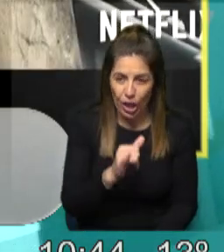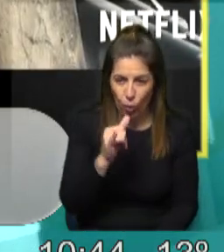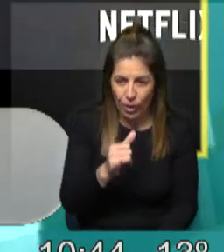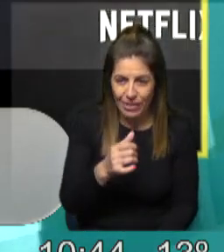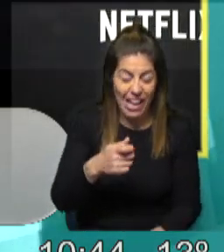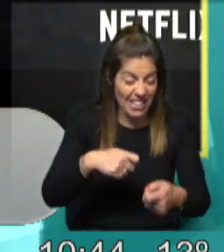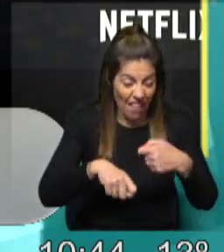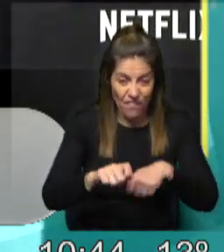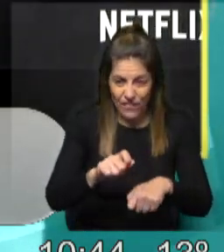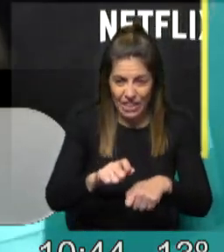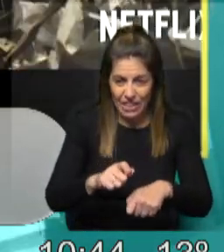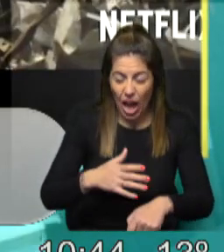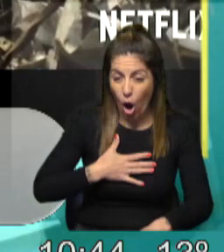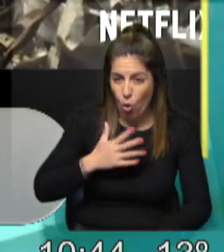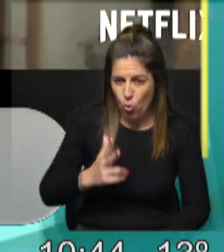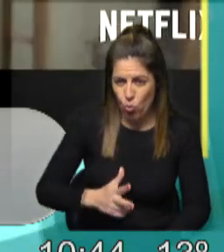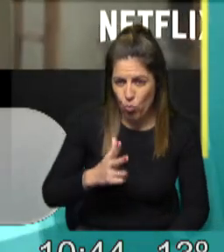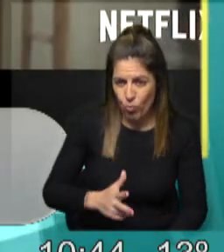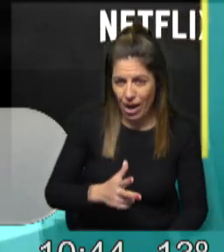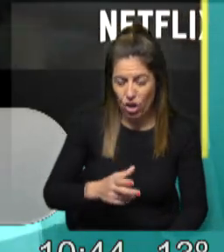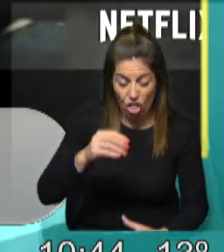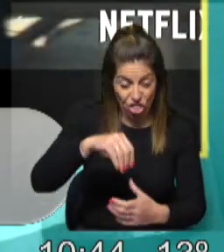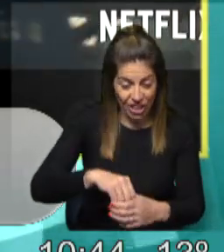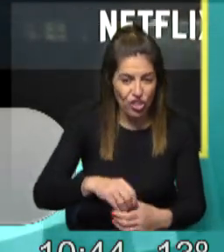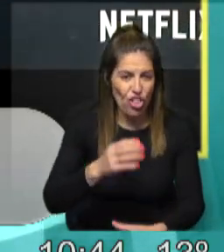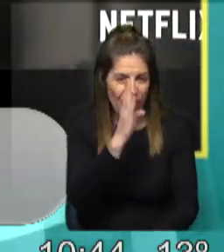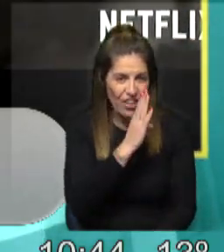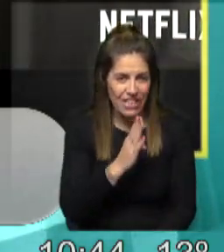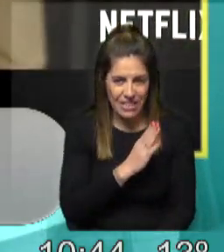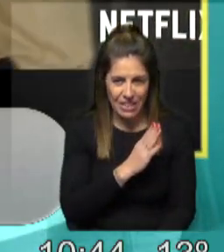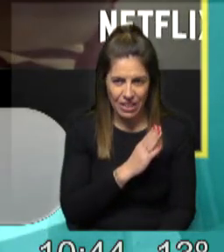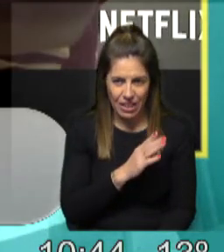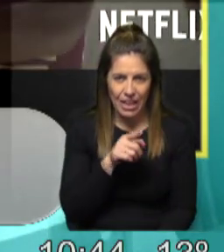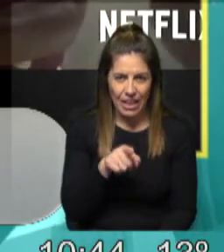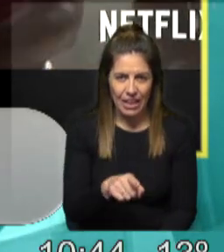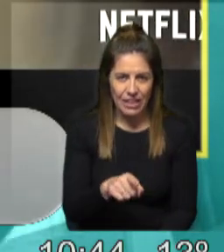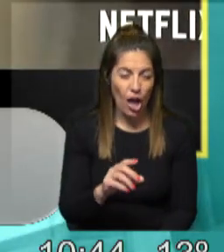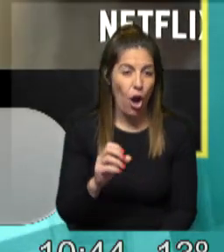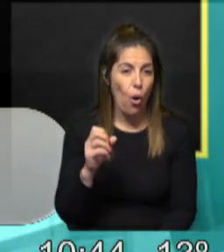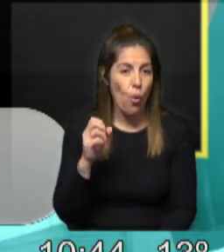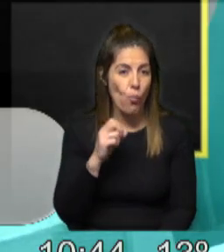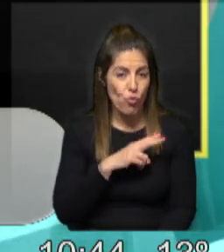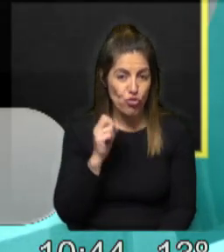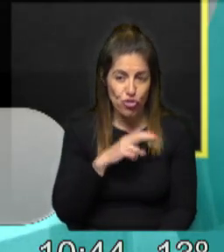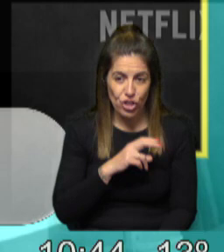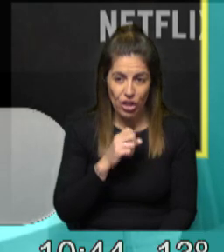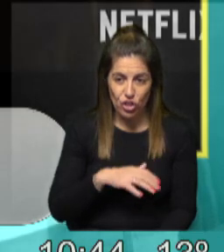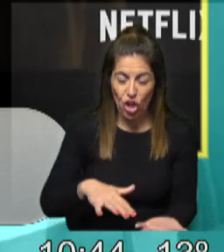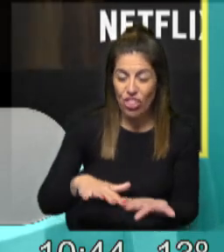tráfico humano, el tráfico de personas dentro de Brasil. En este caso, un chico de